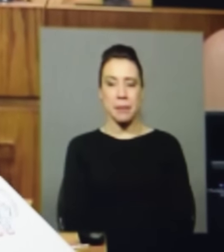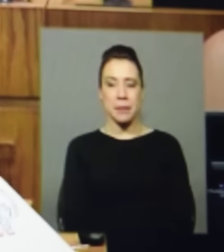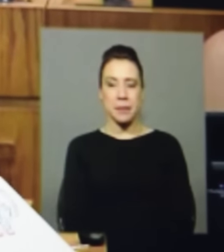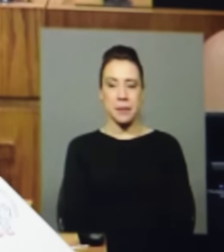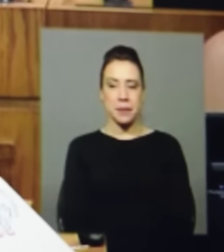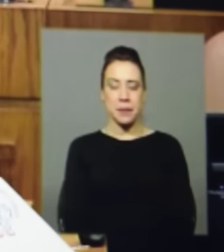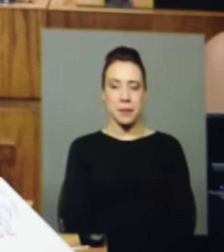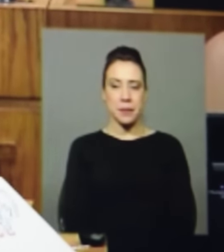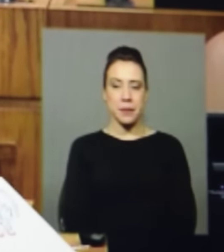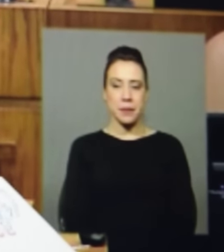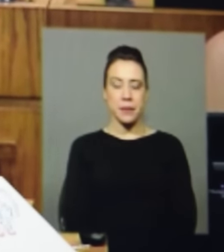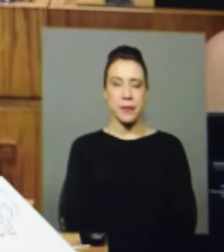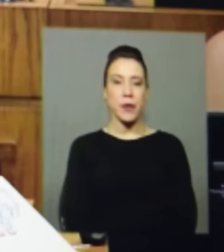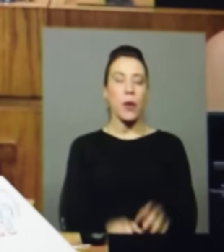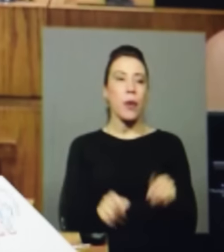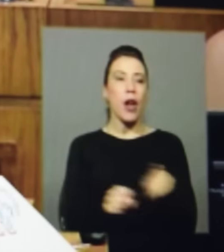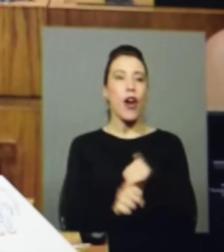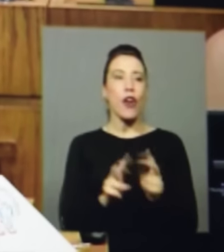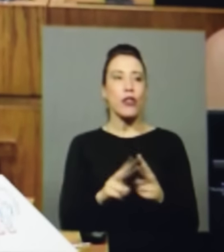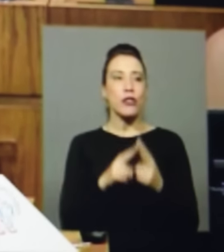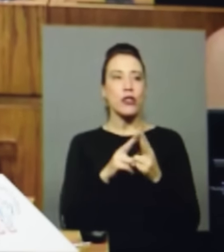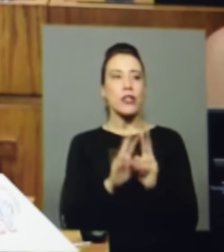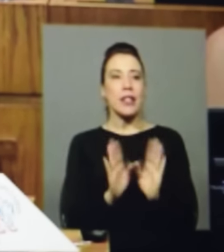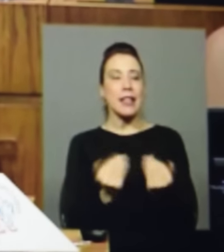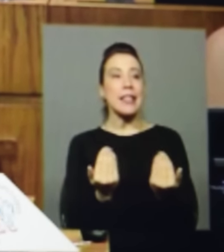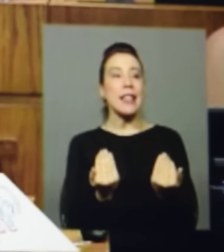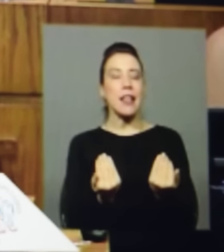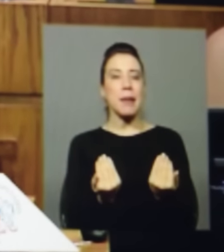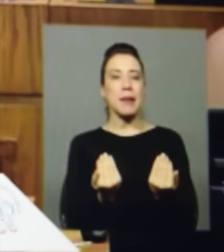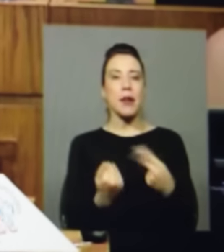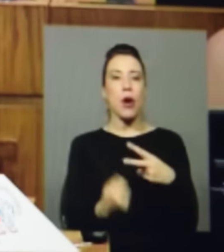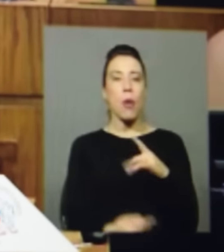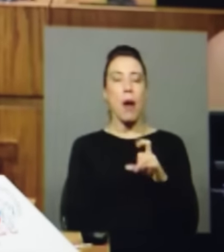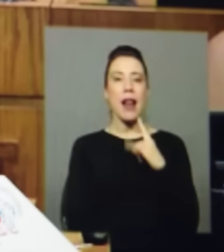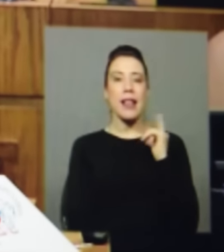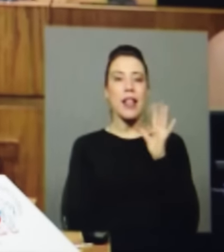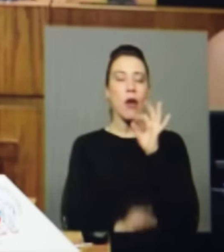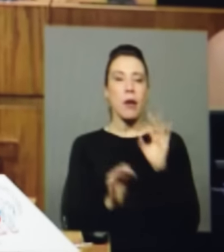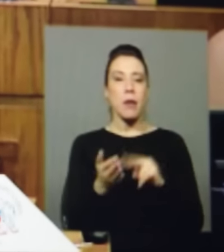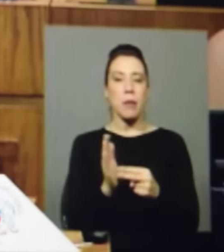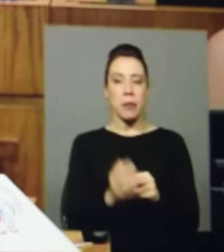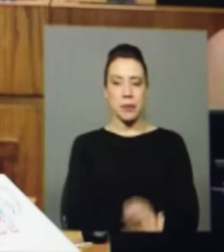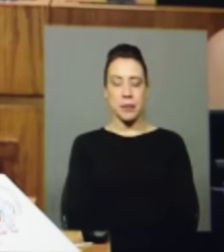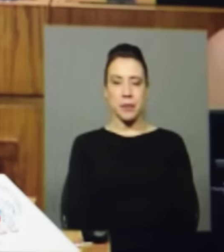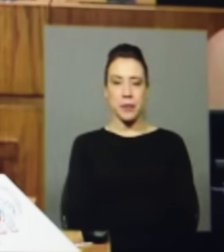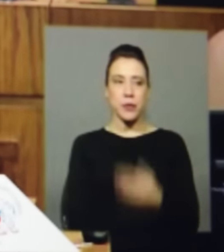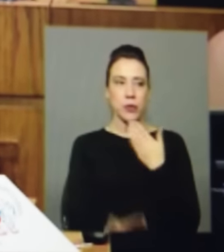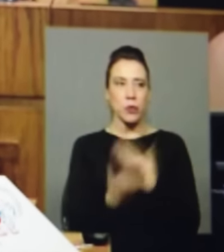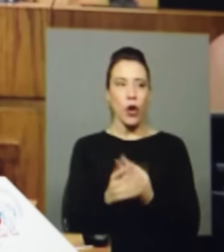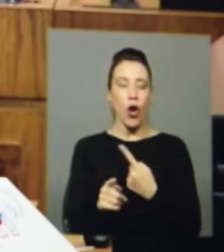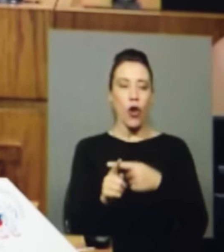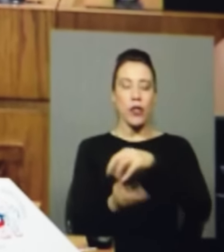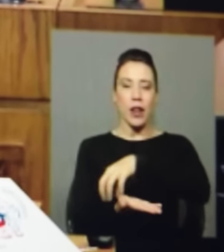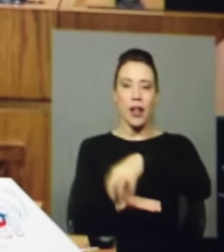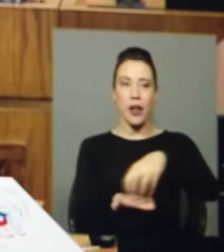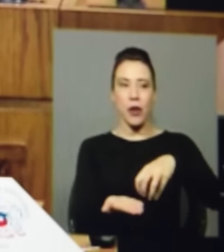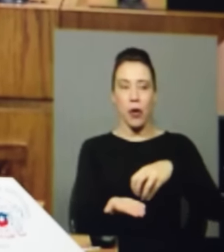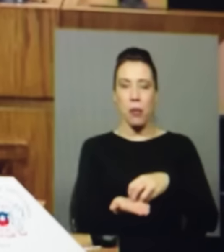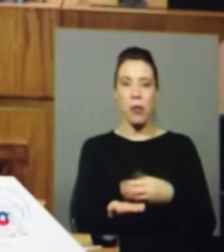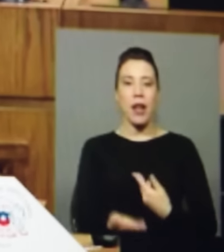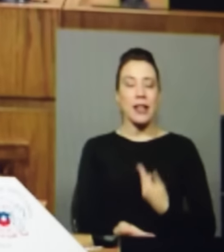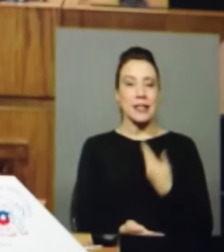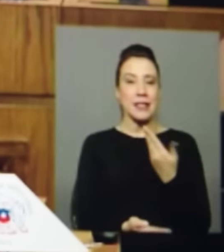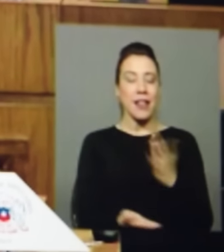supuesto una obra tan anhelada por la comunidad de Hualqui no puede tener estas complicaciones. Cuando en otras comunas se